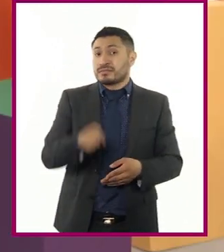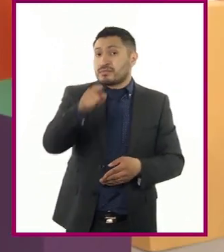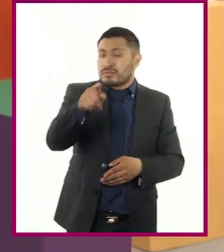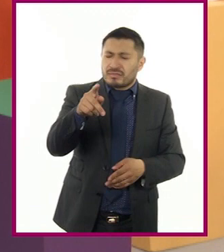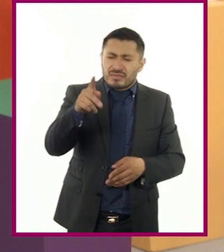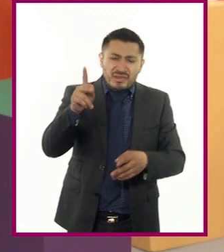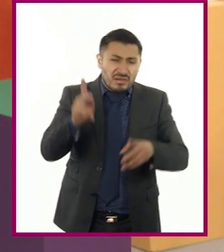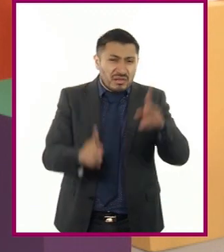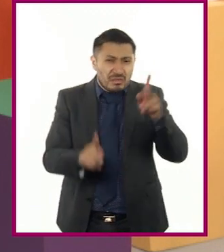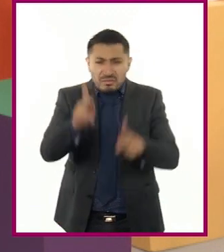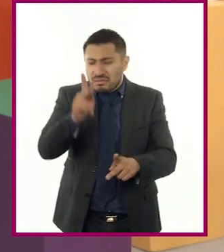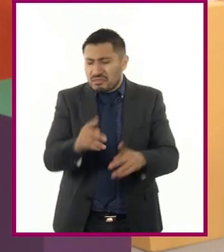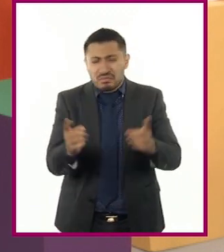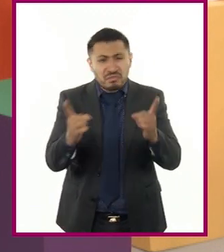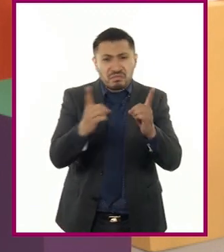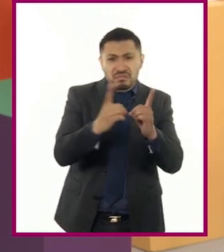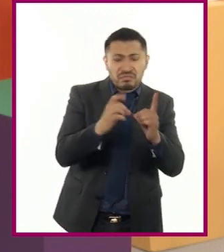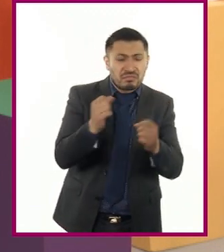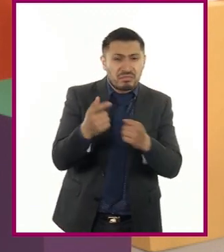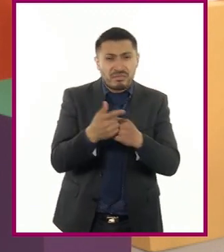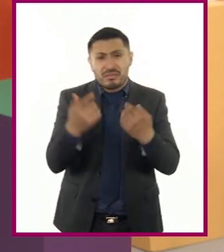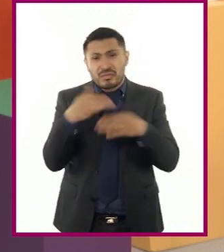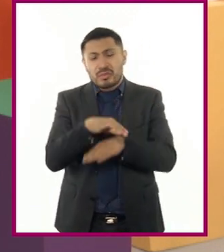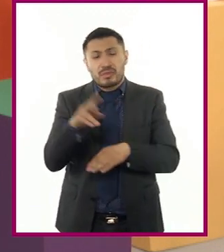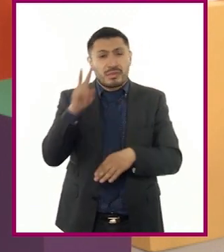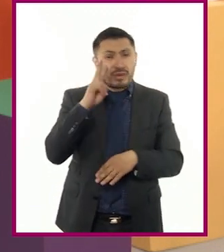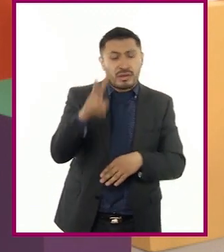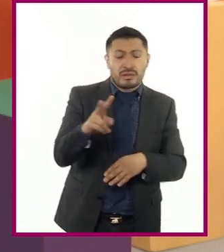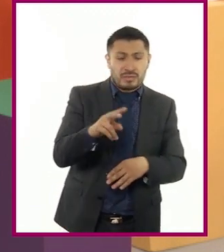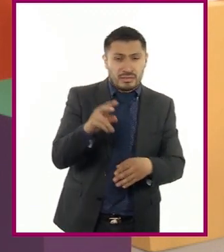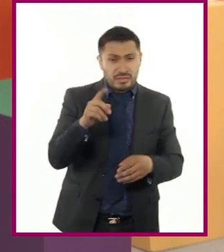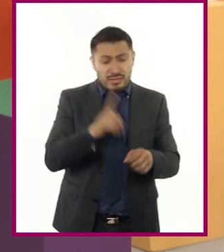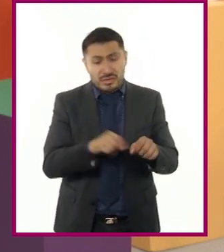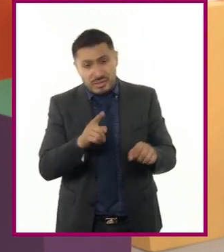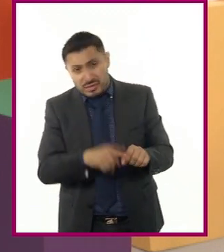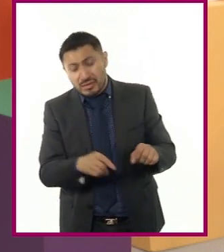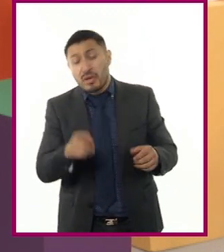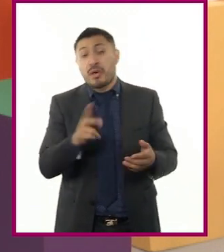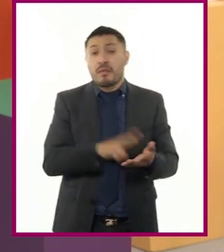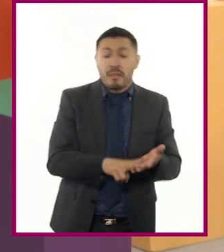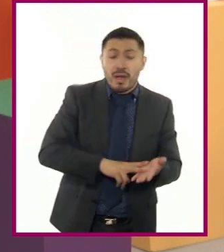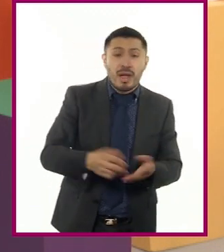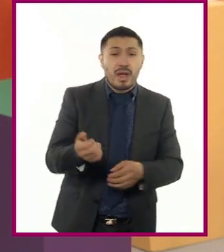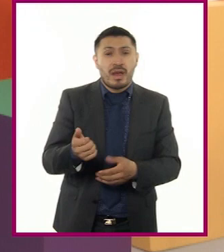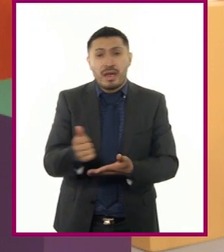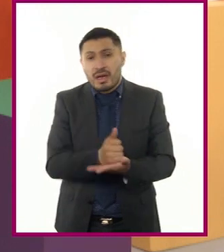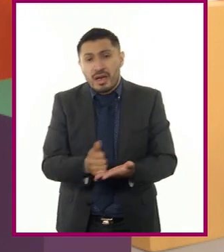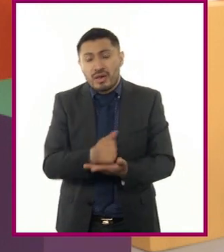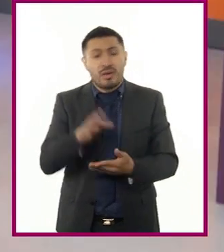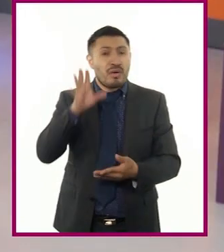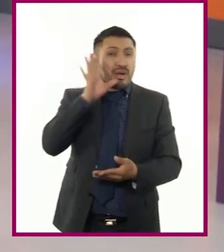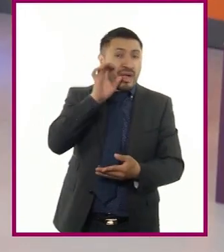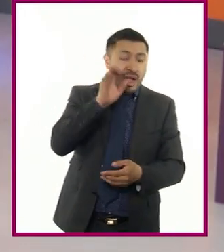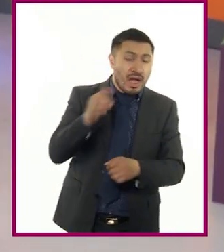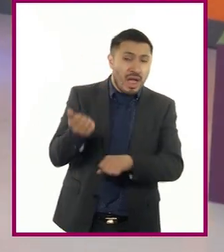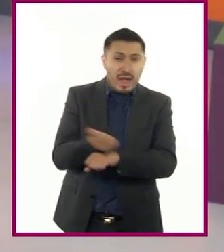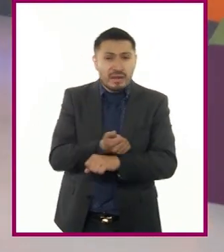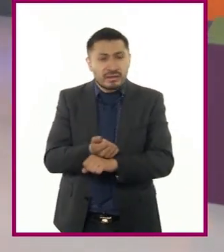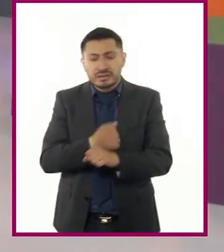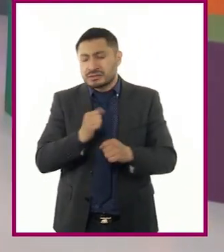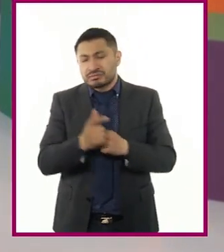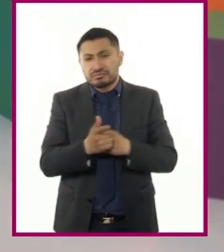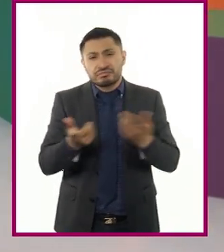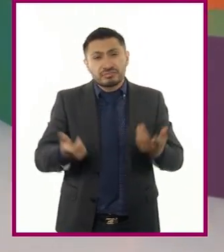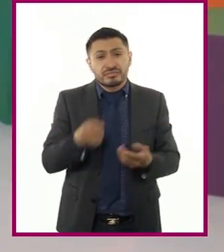dialogado con alguien sobre si el color que perciben es verde o azul, naranja o amarillo? ¿Se